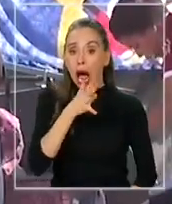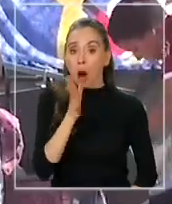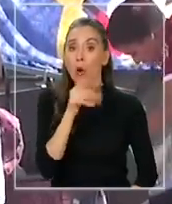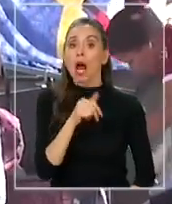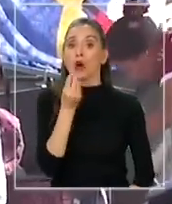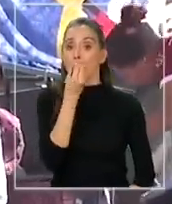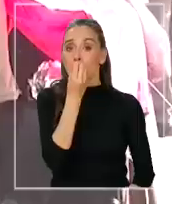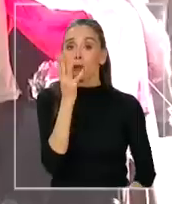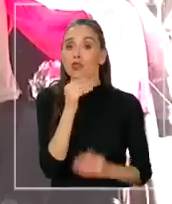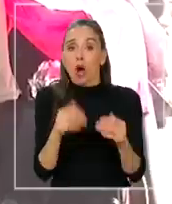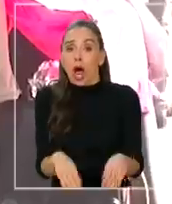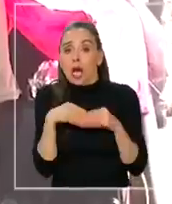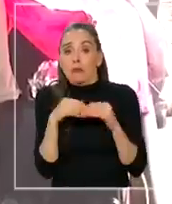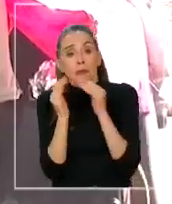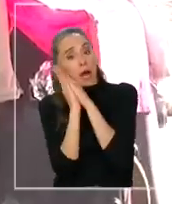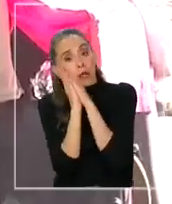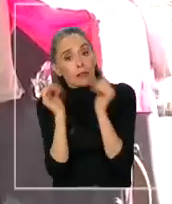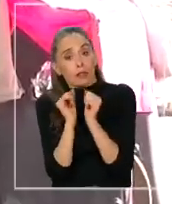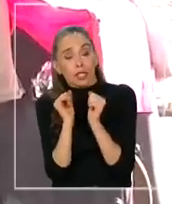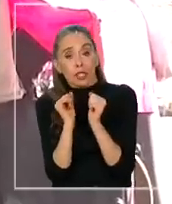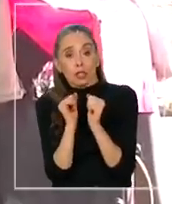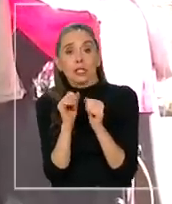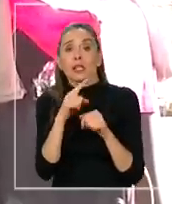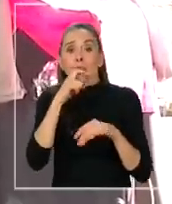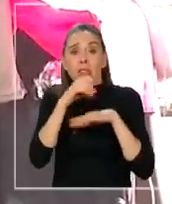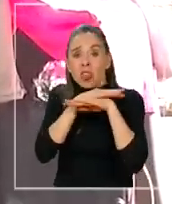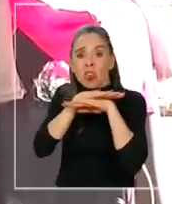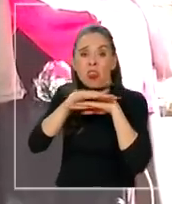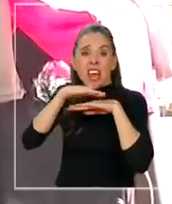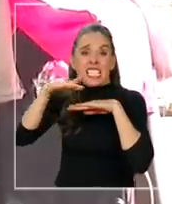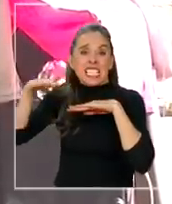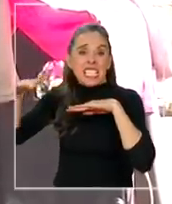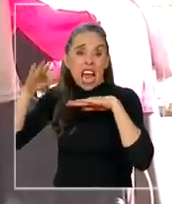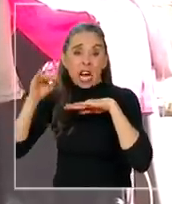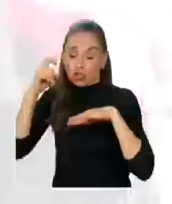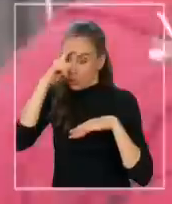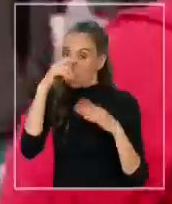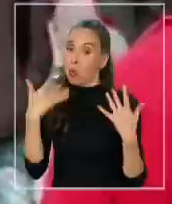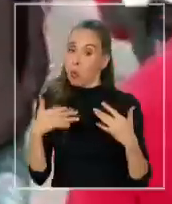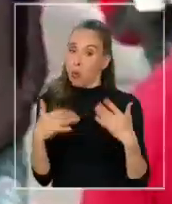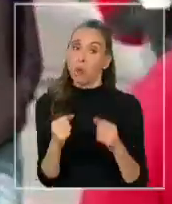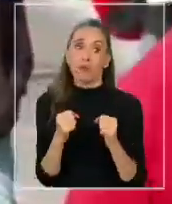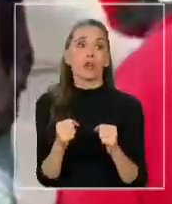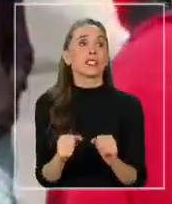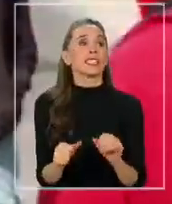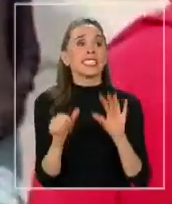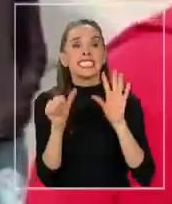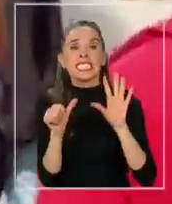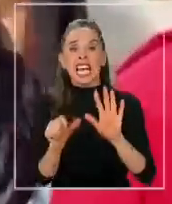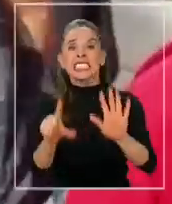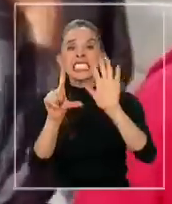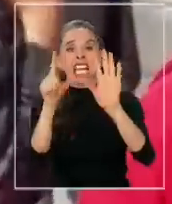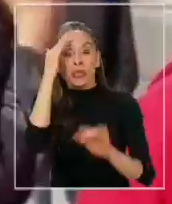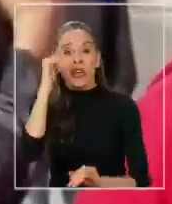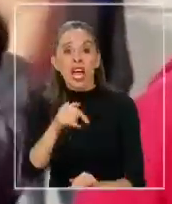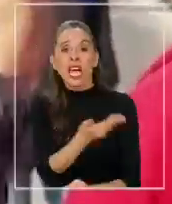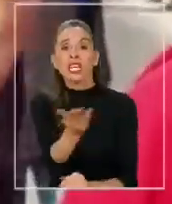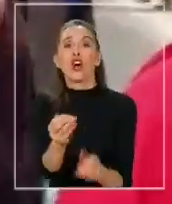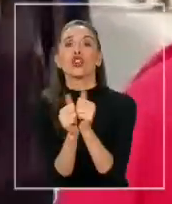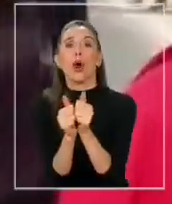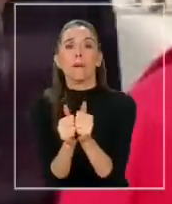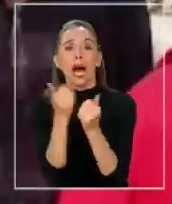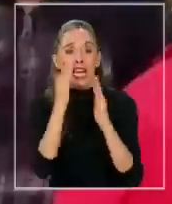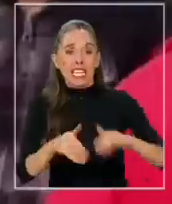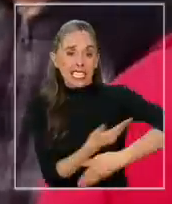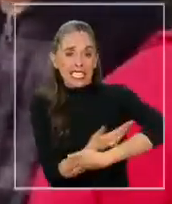comida ni cobija en un terreno tan hostil como el desierto. Llevamos 6-7 días aquí, compañeros,